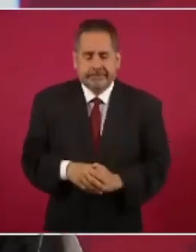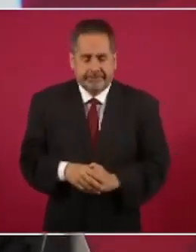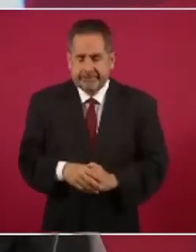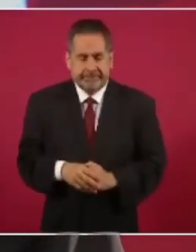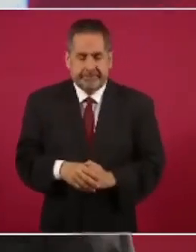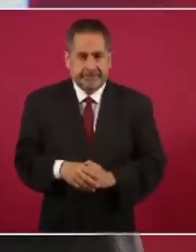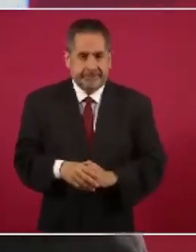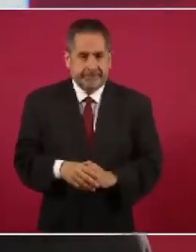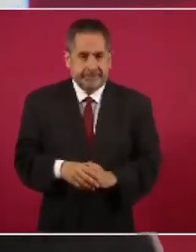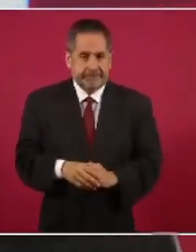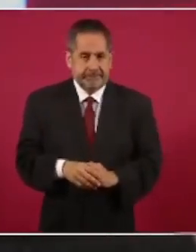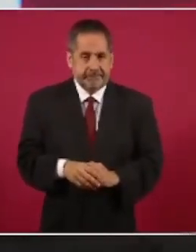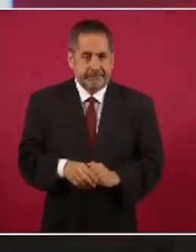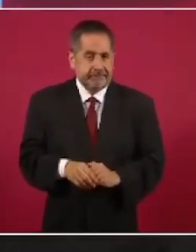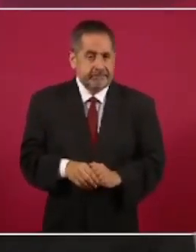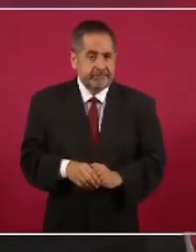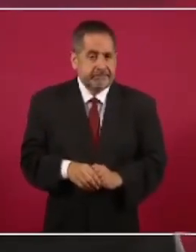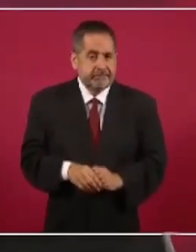Cuando